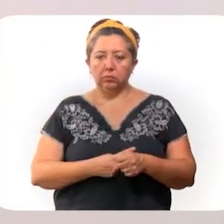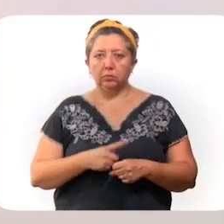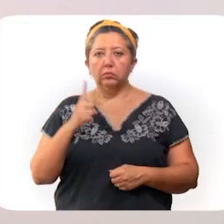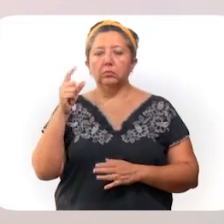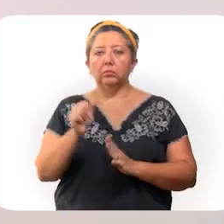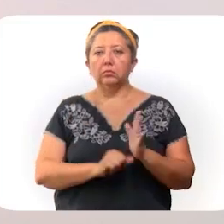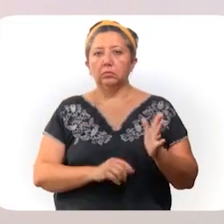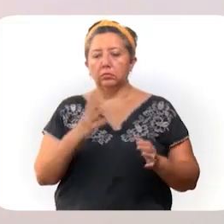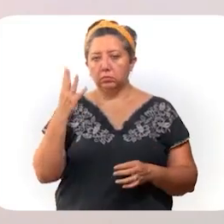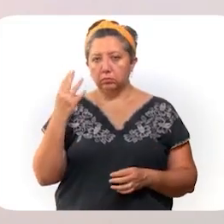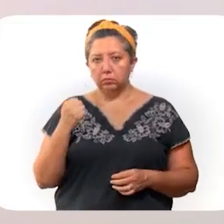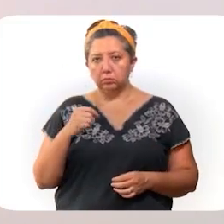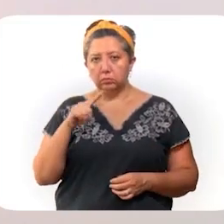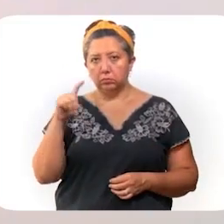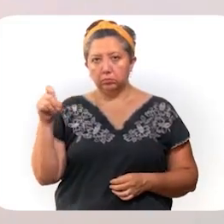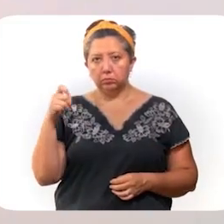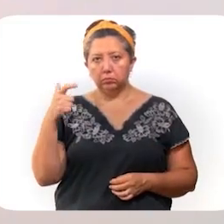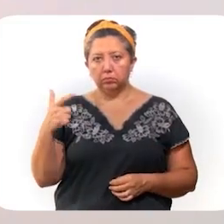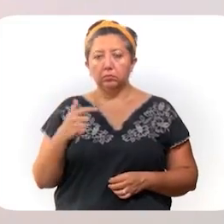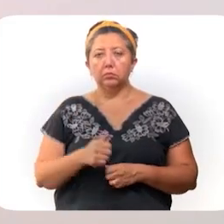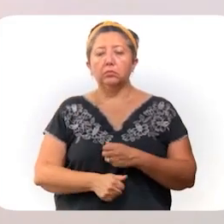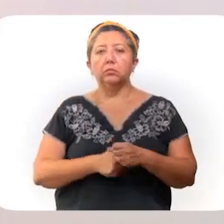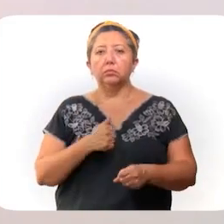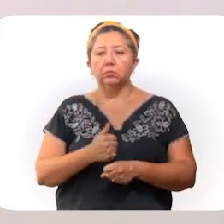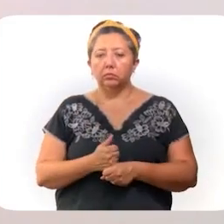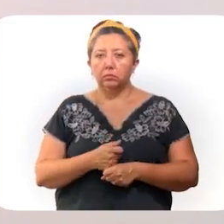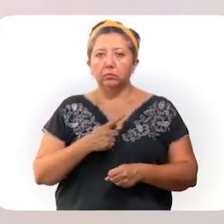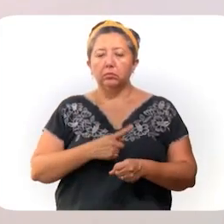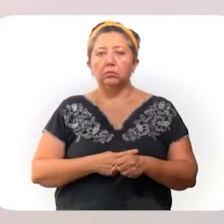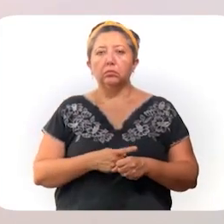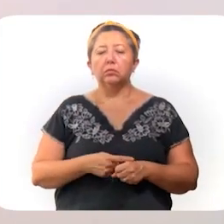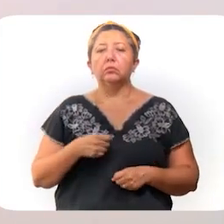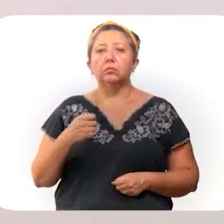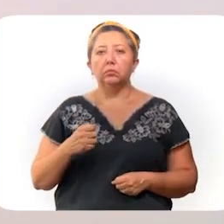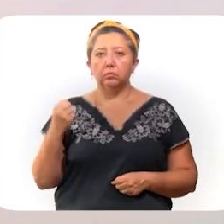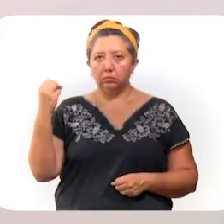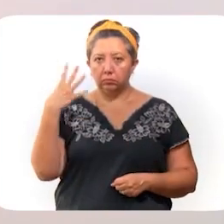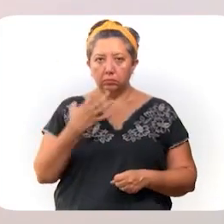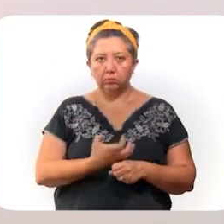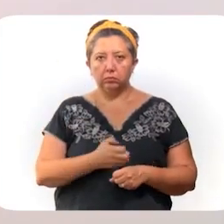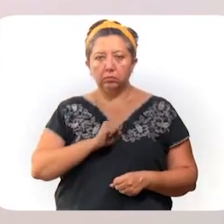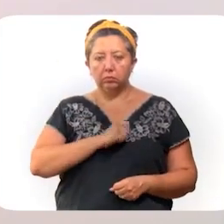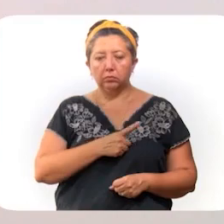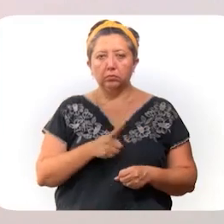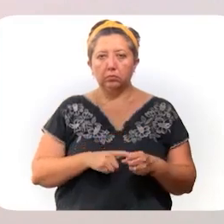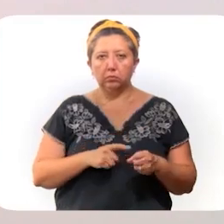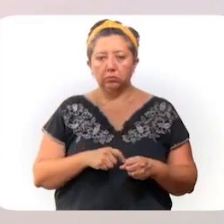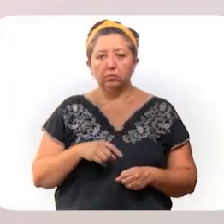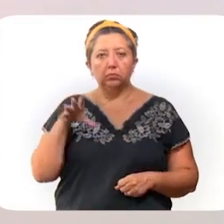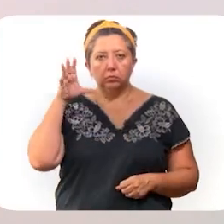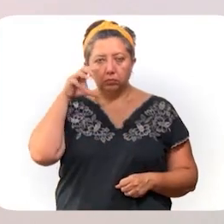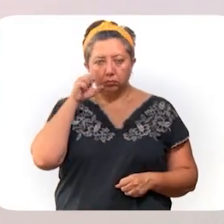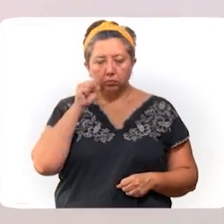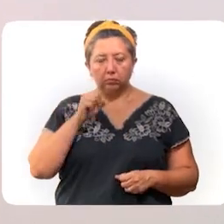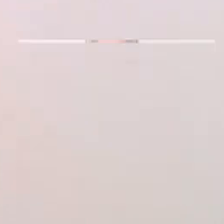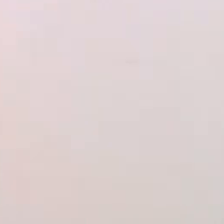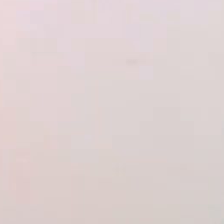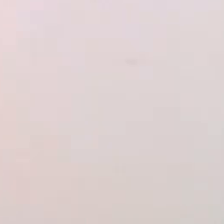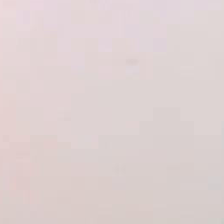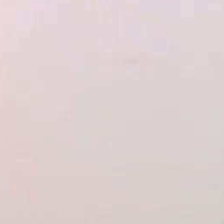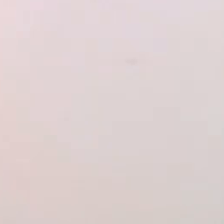edad de los casos es de 1 mes a 107 años. Los indicadores semanales del Semáforo Estatal de Salud marcan color